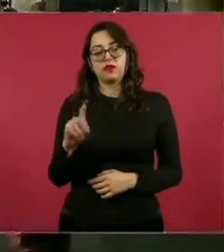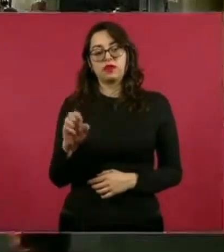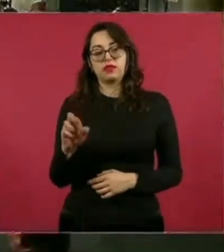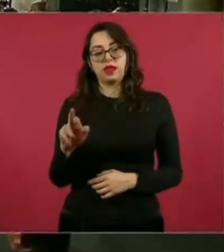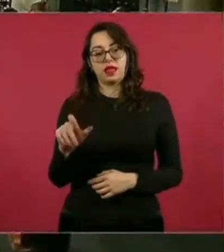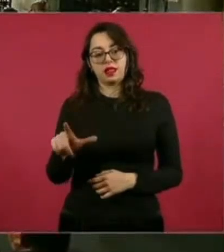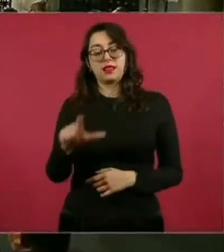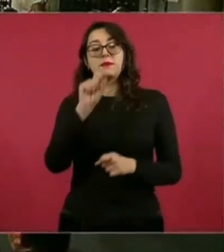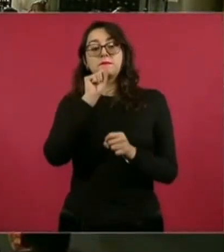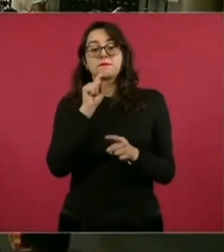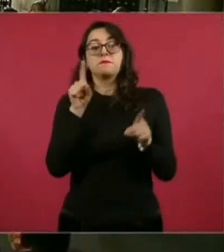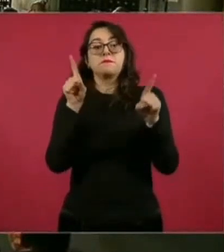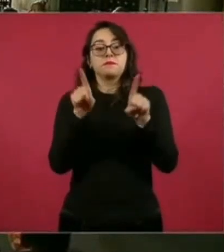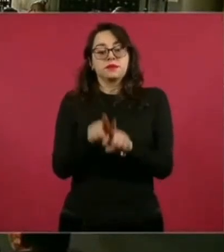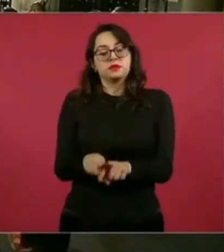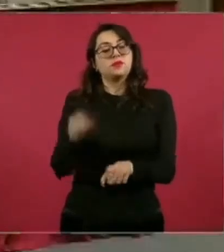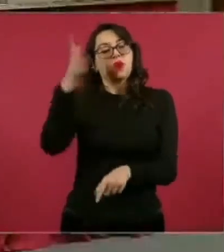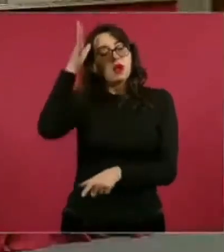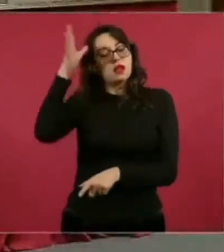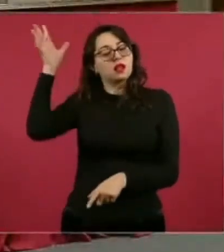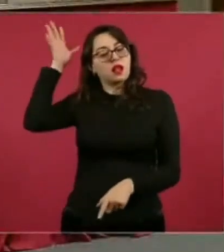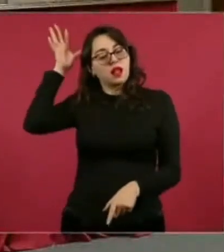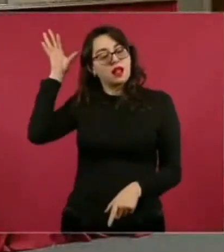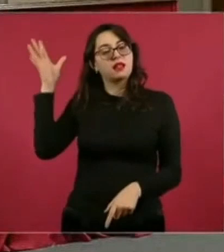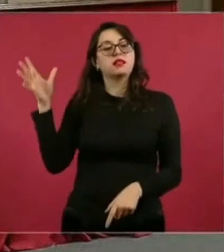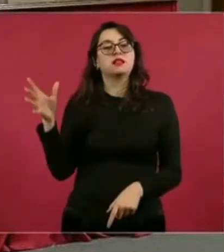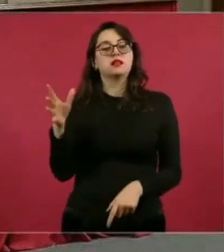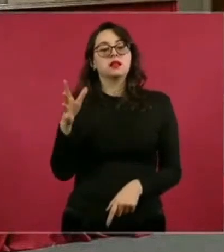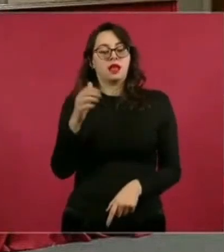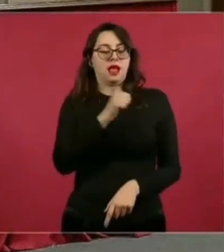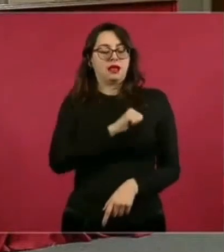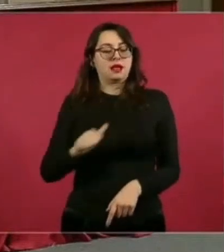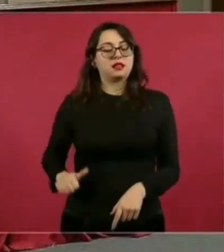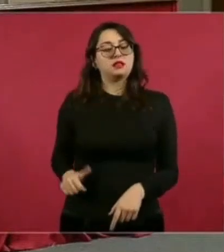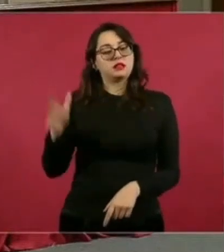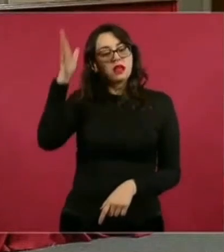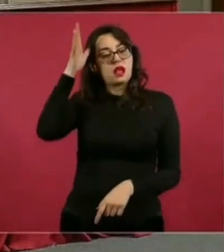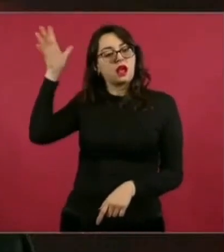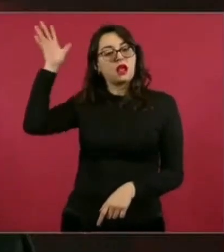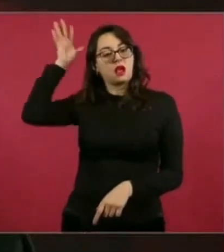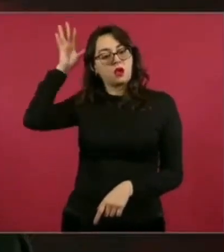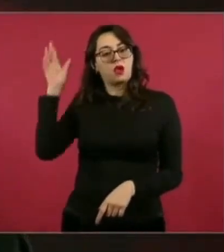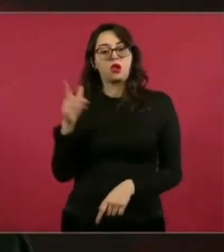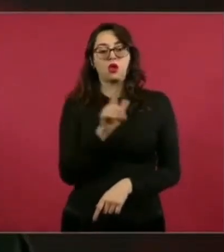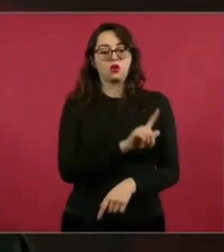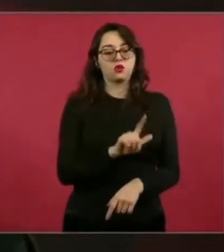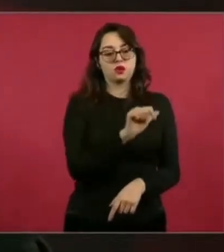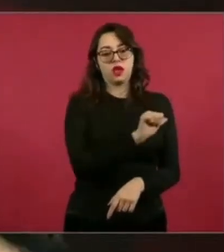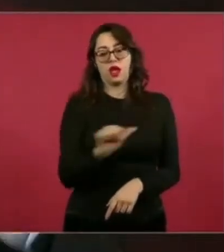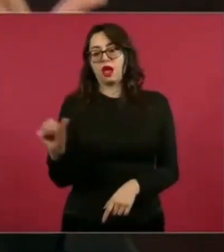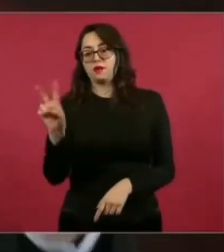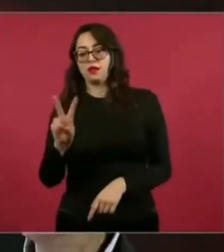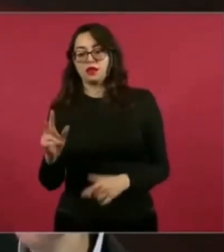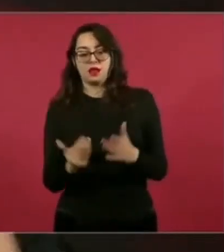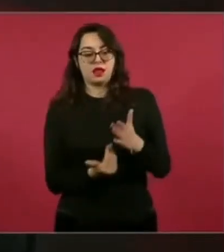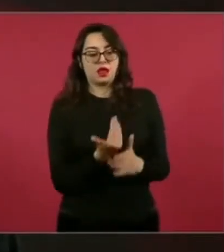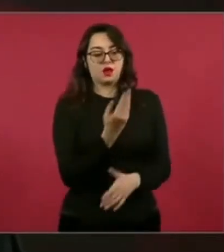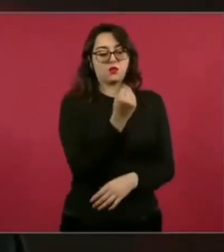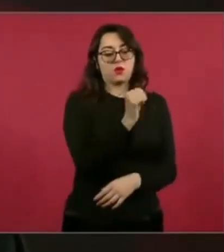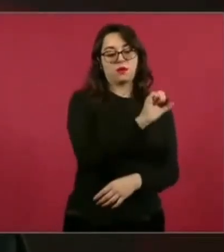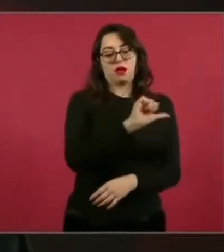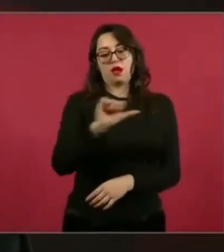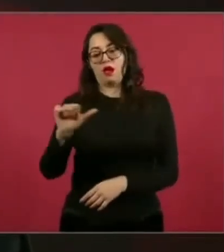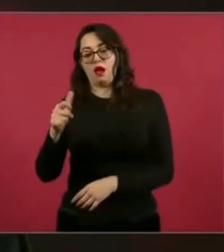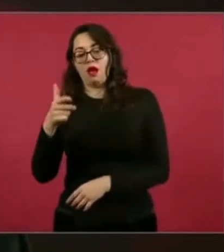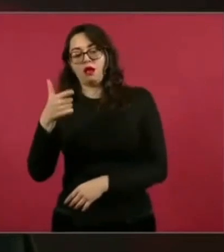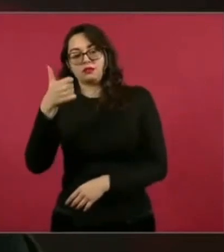102, Colonia Juárez, en la Alcaldía Cuauhtémoc, de lunes a viernes, en atención de oficina de 9 a 18 horas, pero por los otros